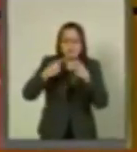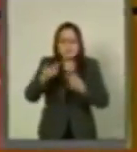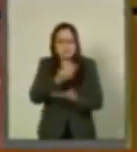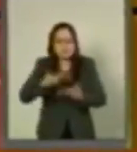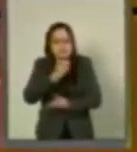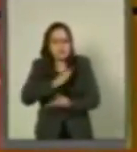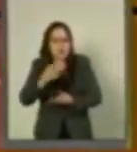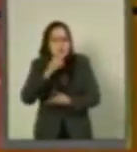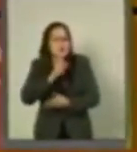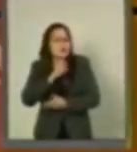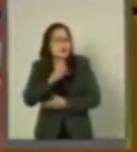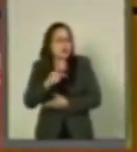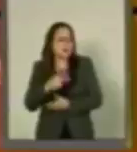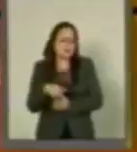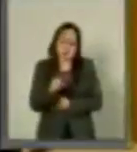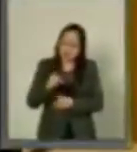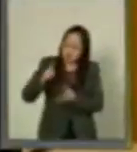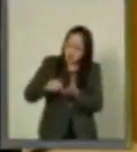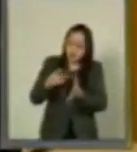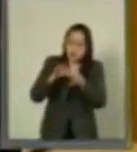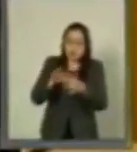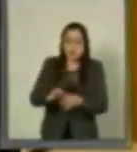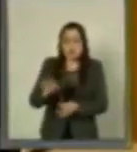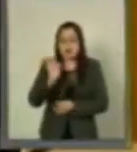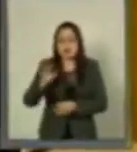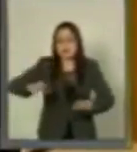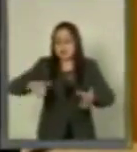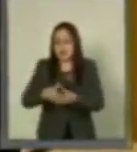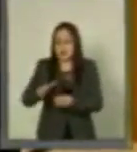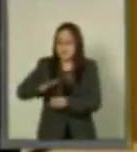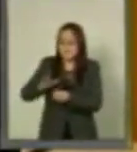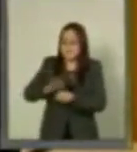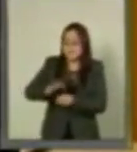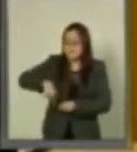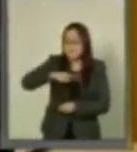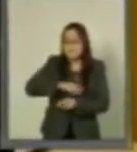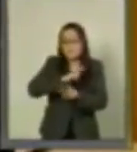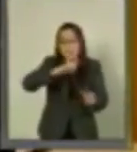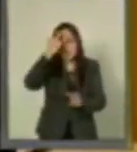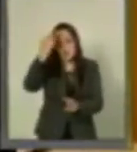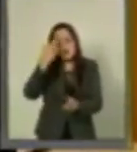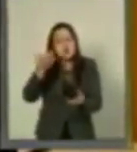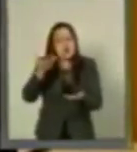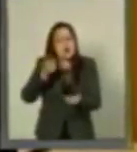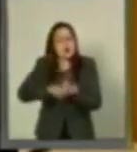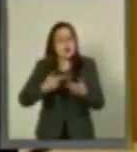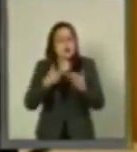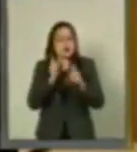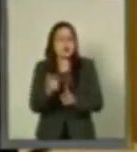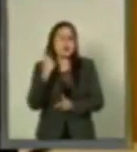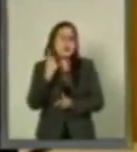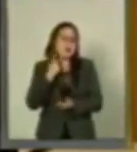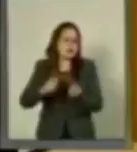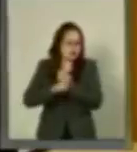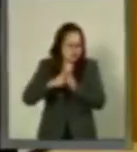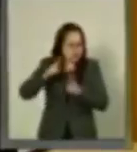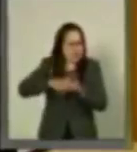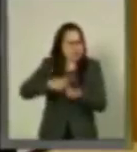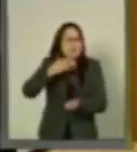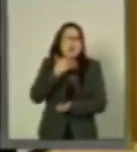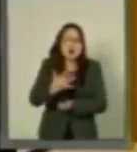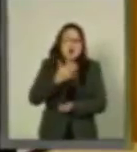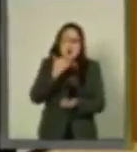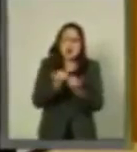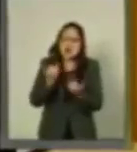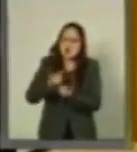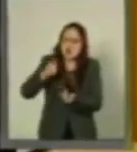enriquece, pero insisto, el que parte de la base de reconocer que en sus propios partidos tienen problemas de corrupción